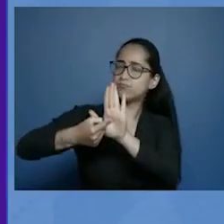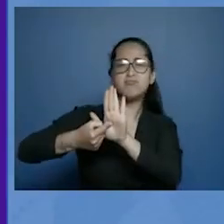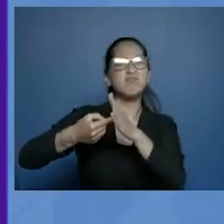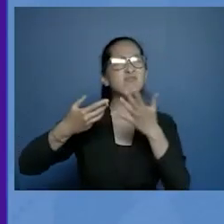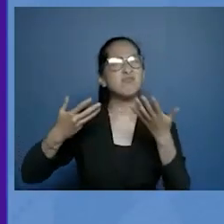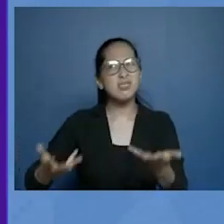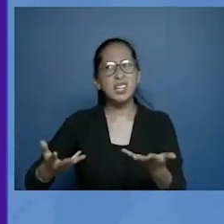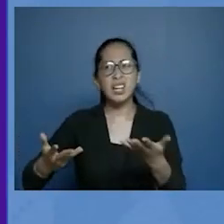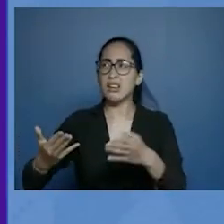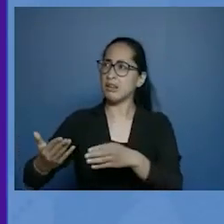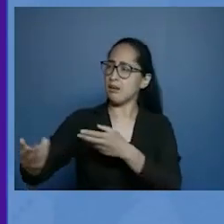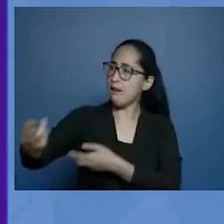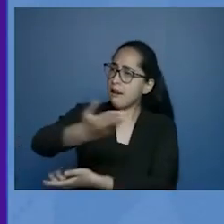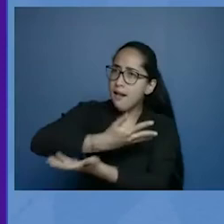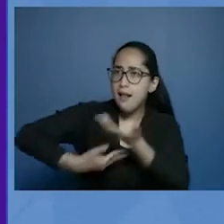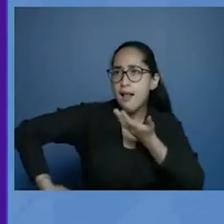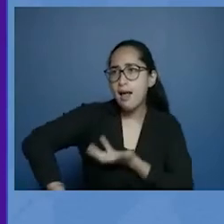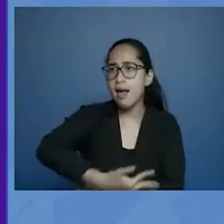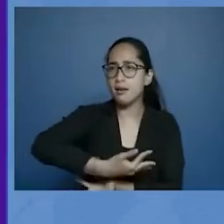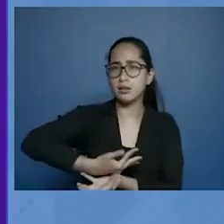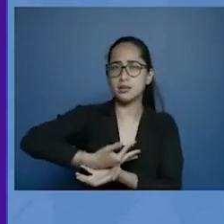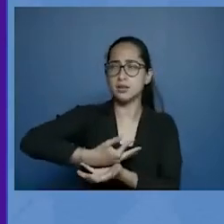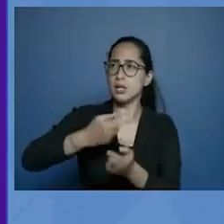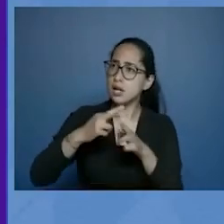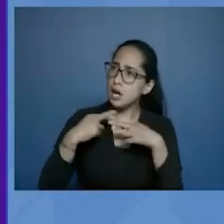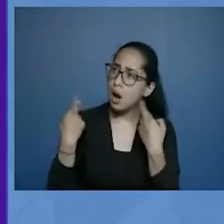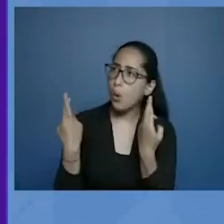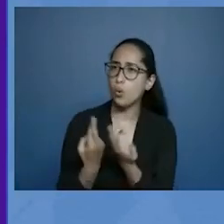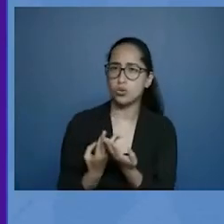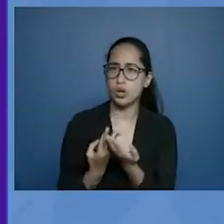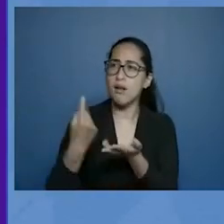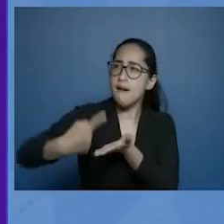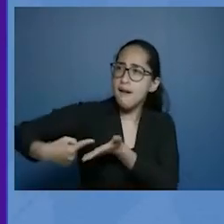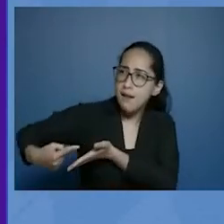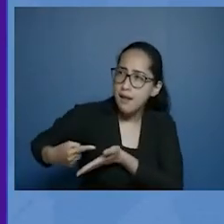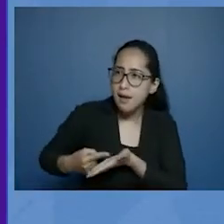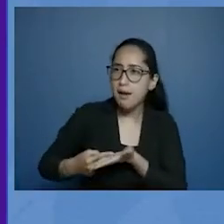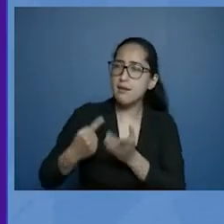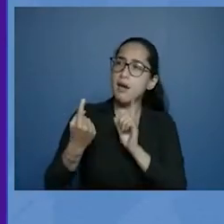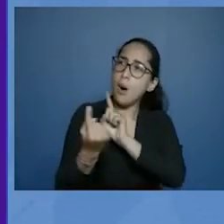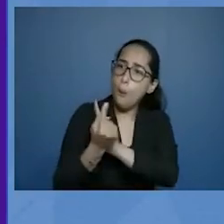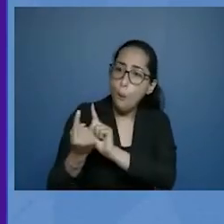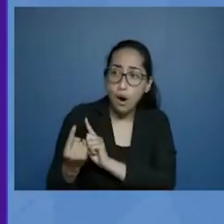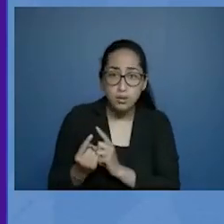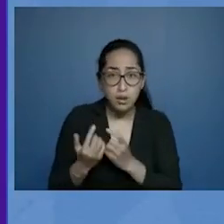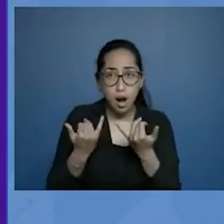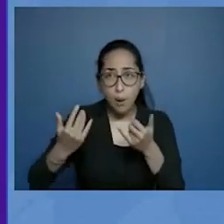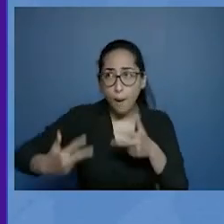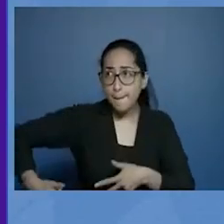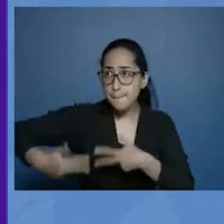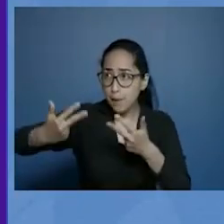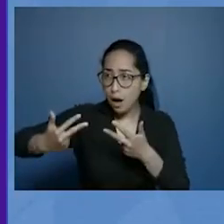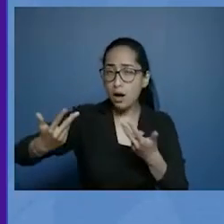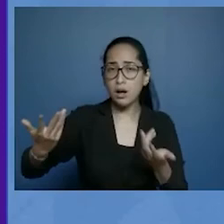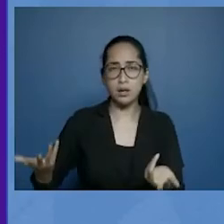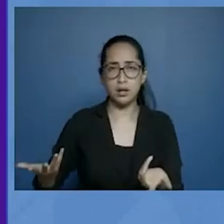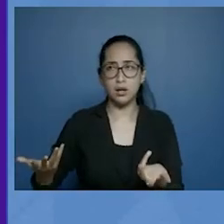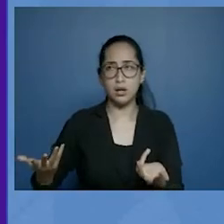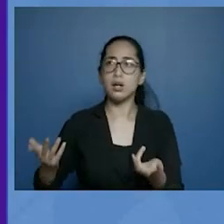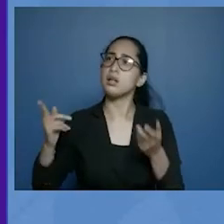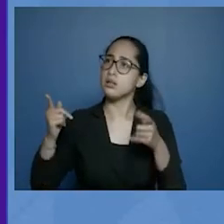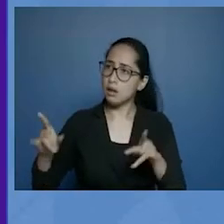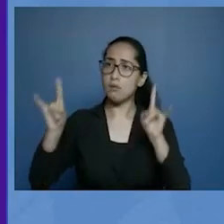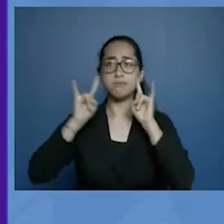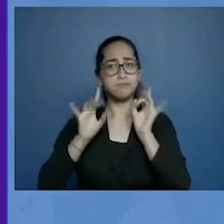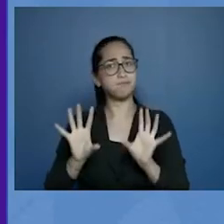esta, para acelerar propósitos como este, encuentros como este, en que las radios